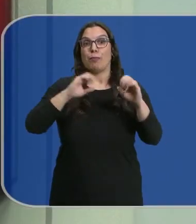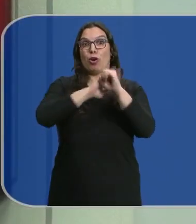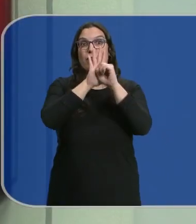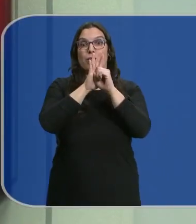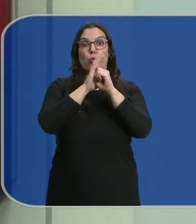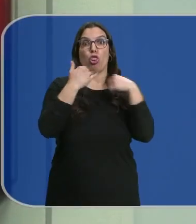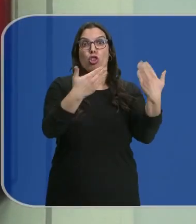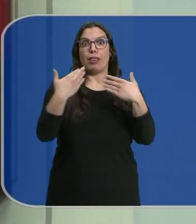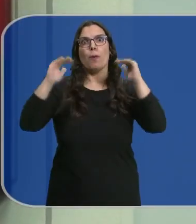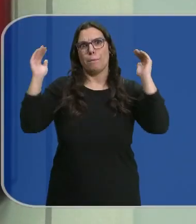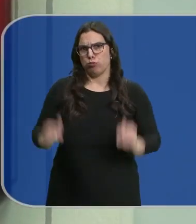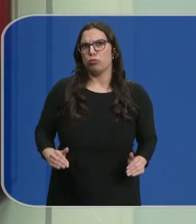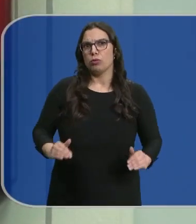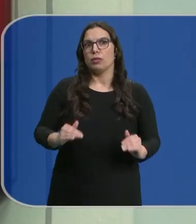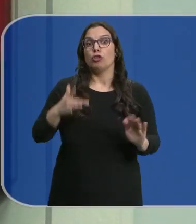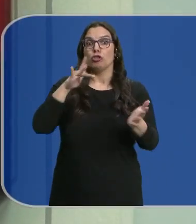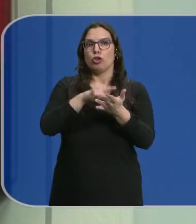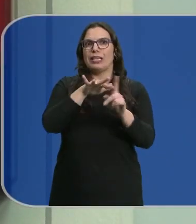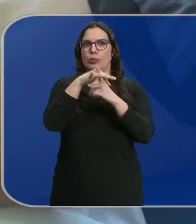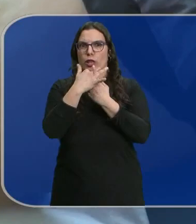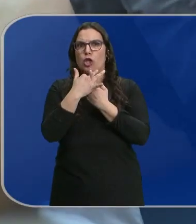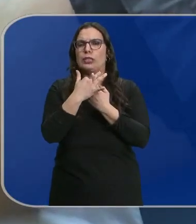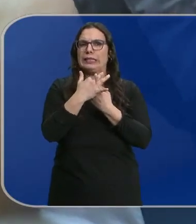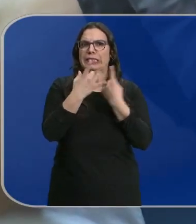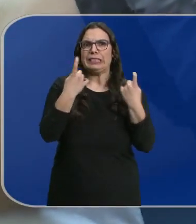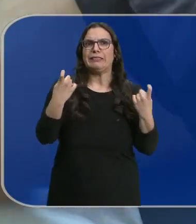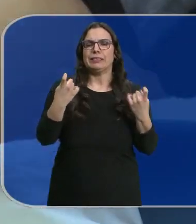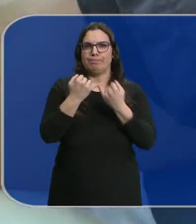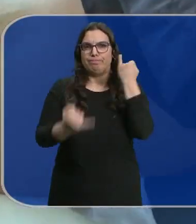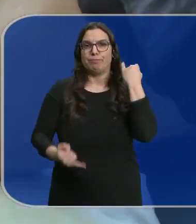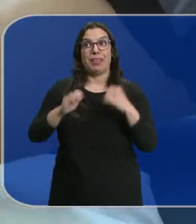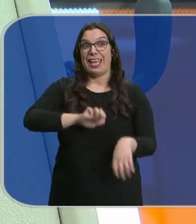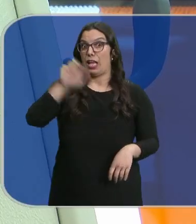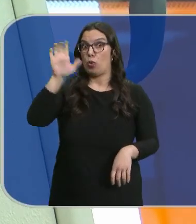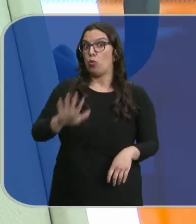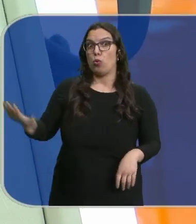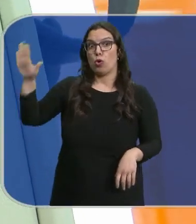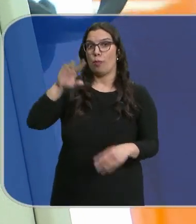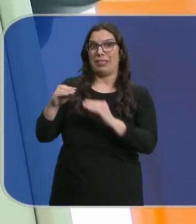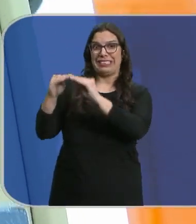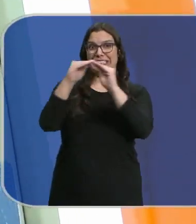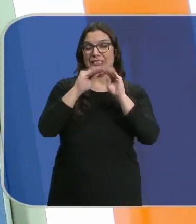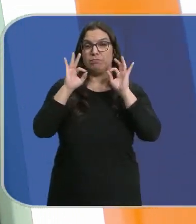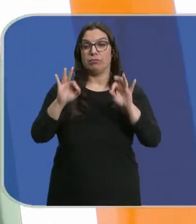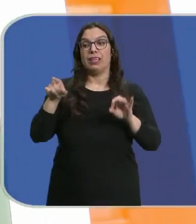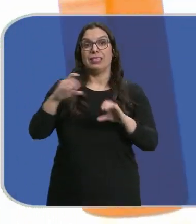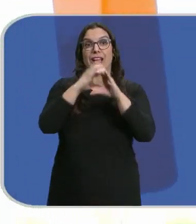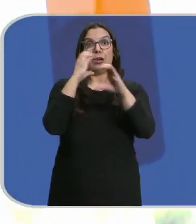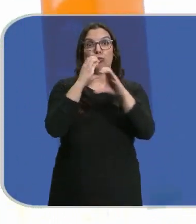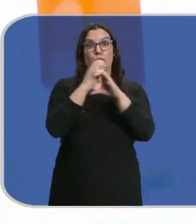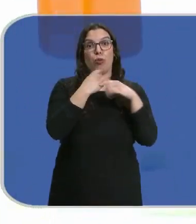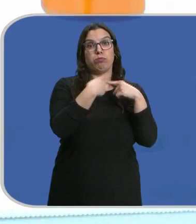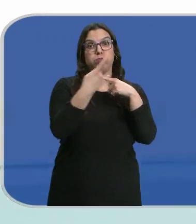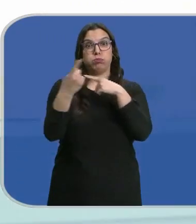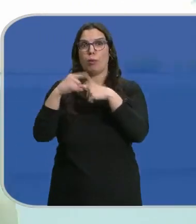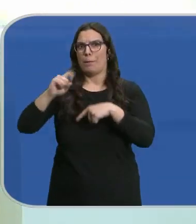se redujo muchísimo, entramos en una situación de bastante crisis. En toda Europa, esta unidad móvil, la primera de España, puede